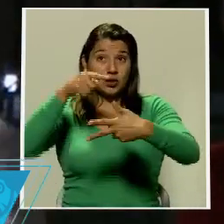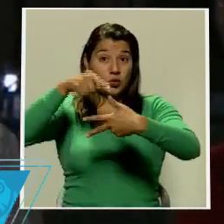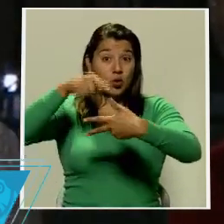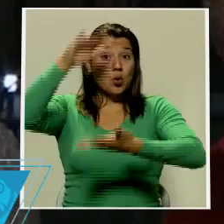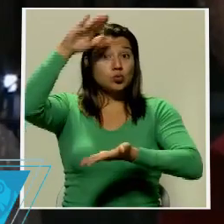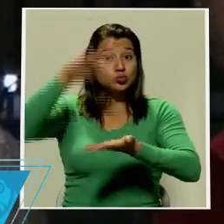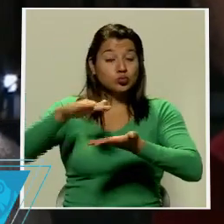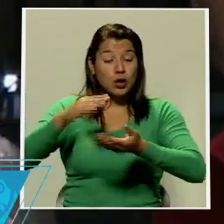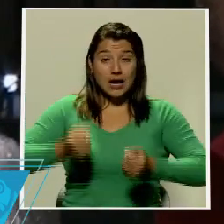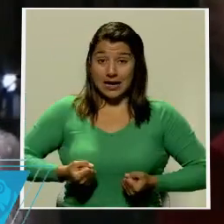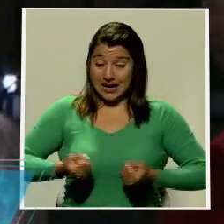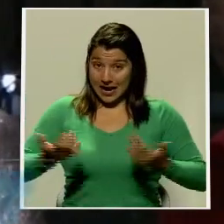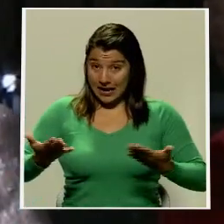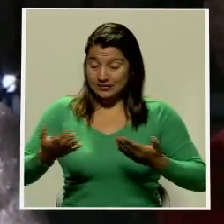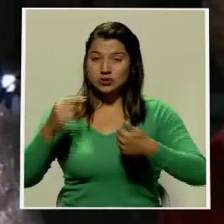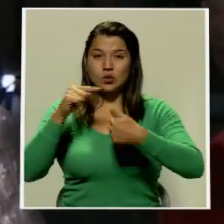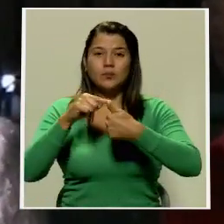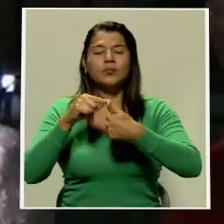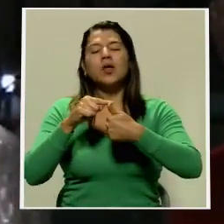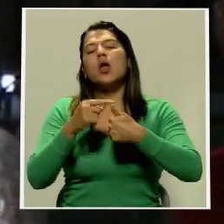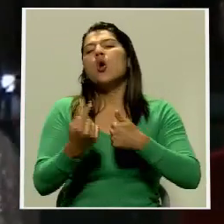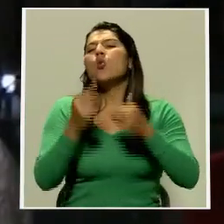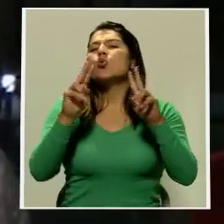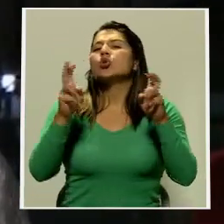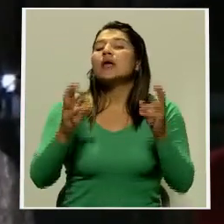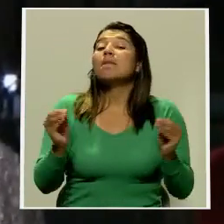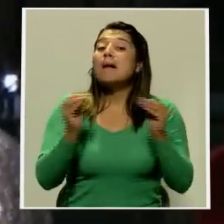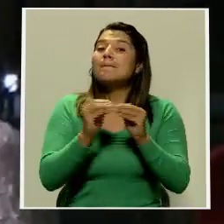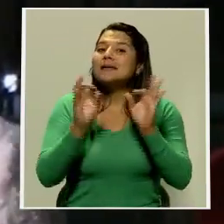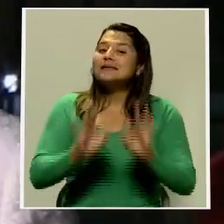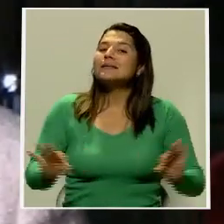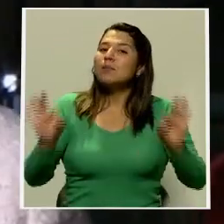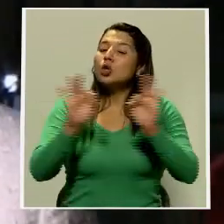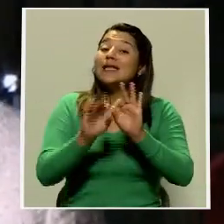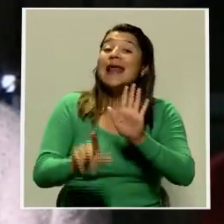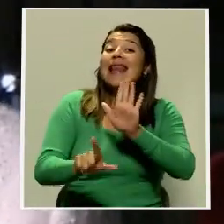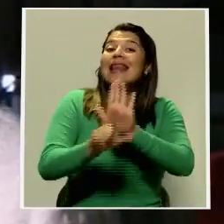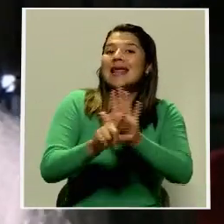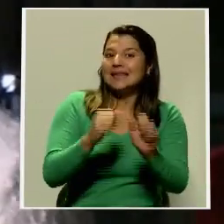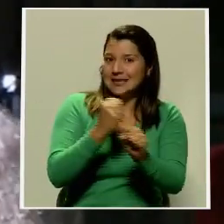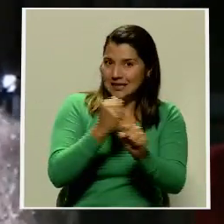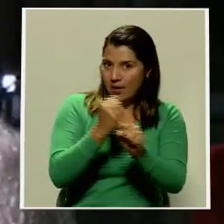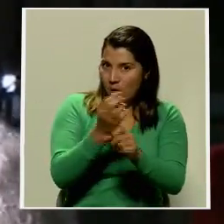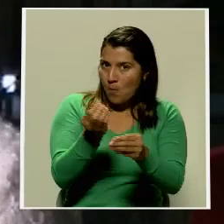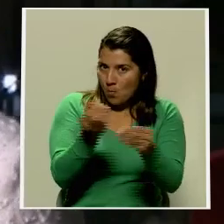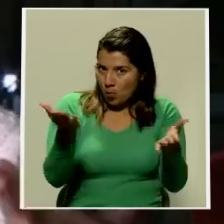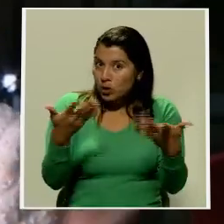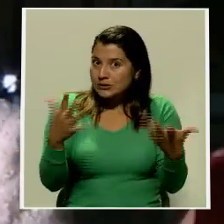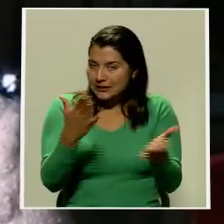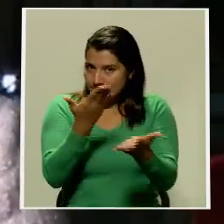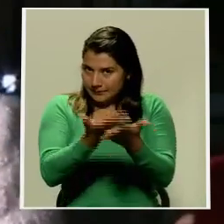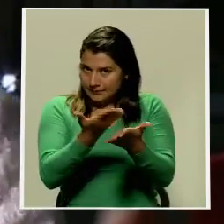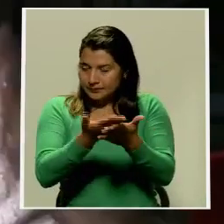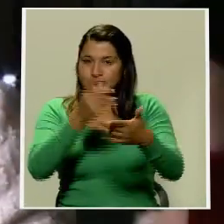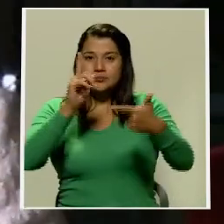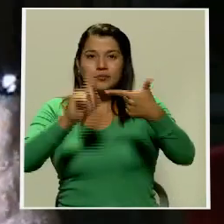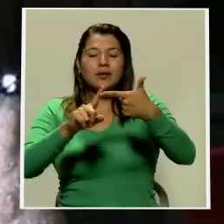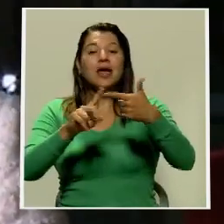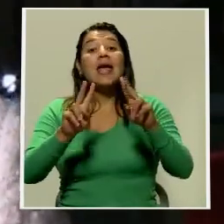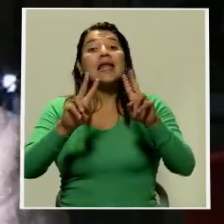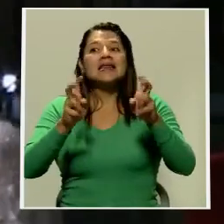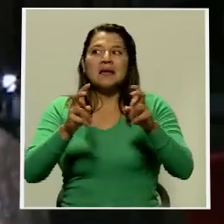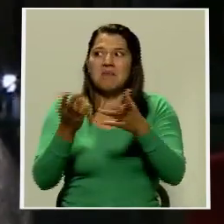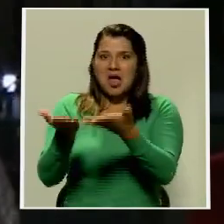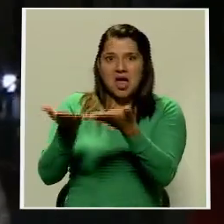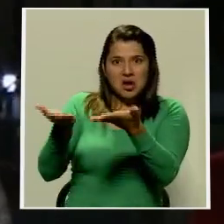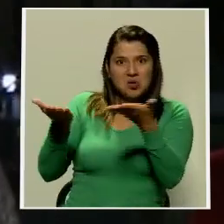gasto. Entre esos, uno de los temas más importantes es la Ley de Empleo Público, que ya está presentada. Otro es el tema de los activos,